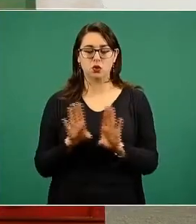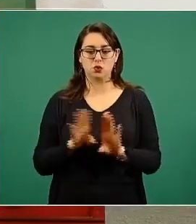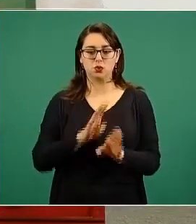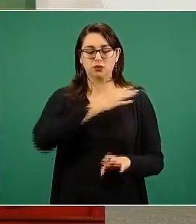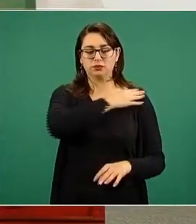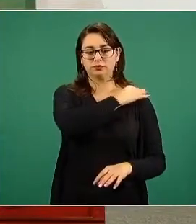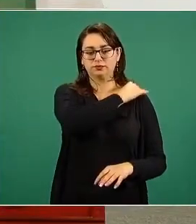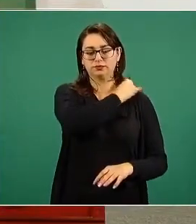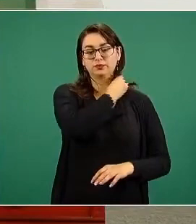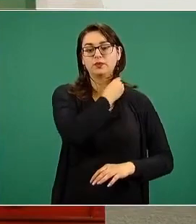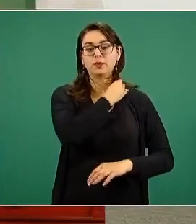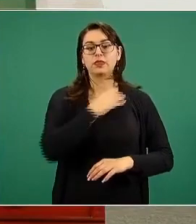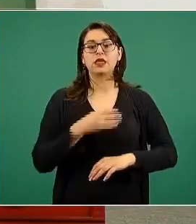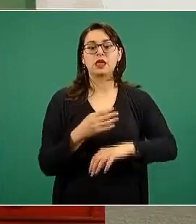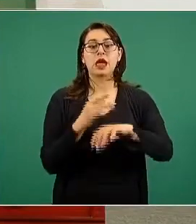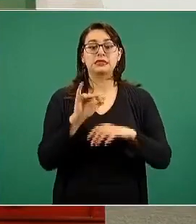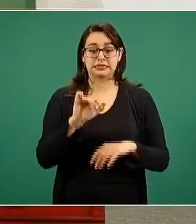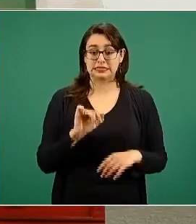esta